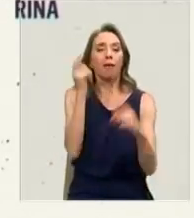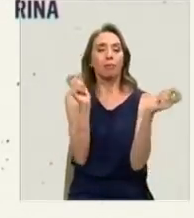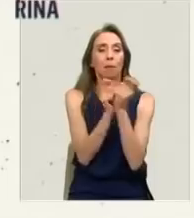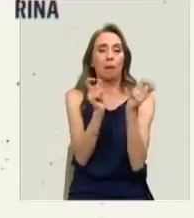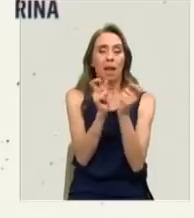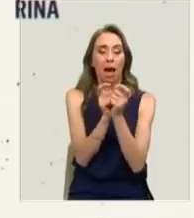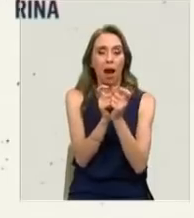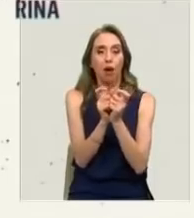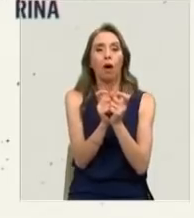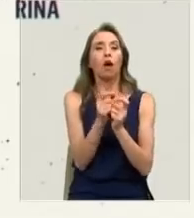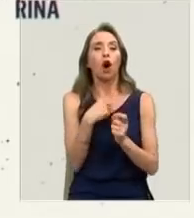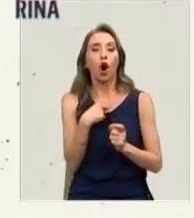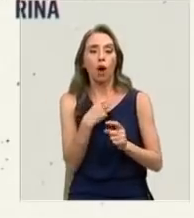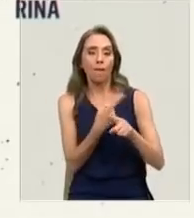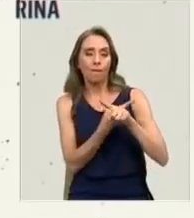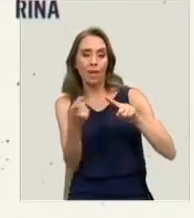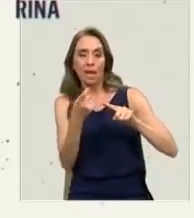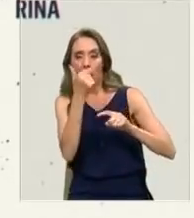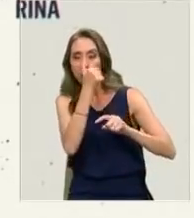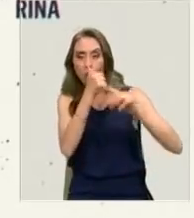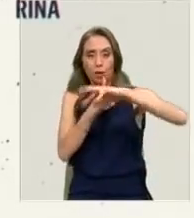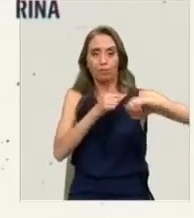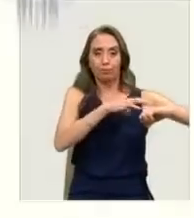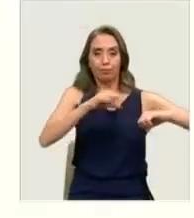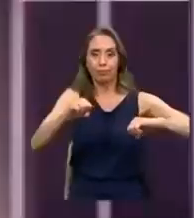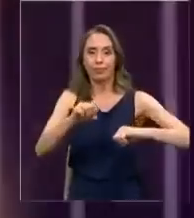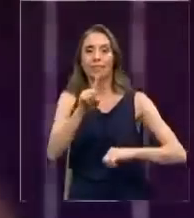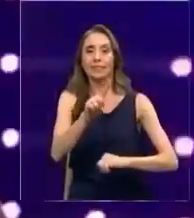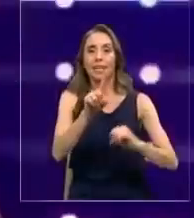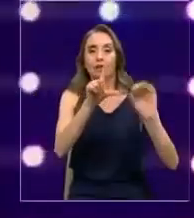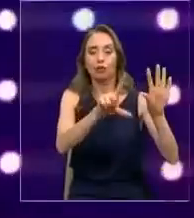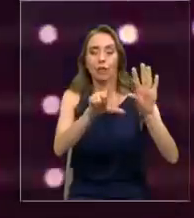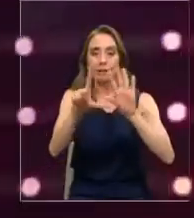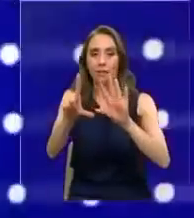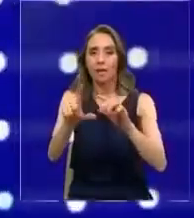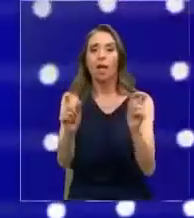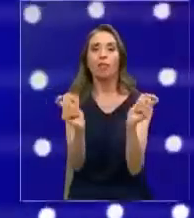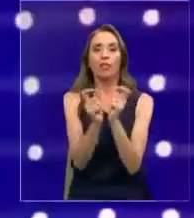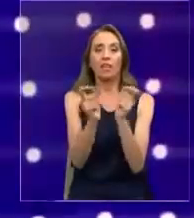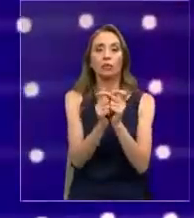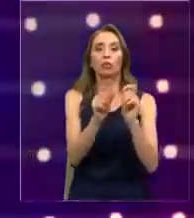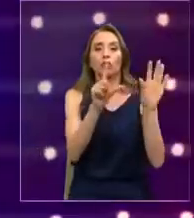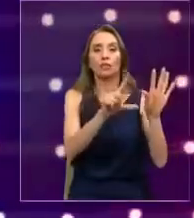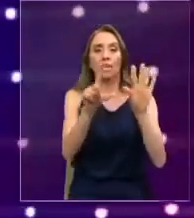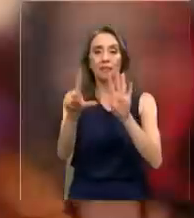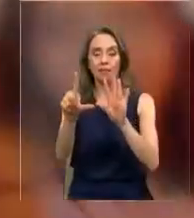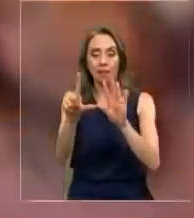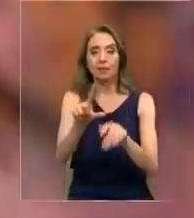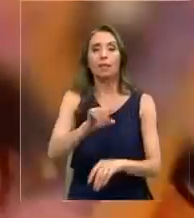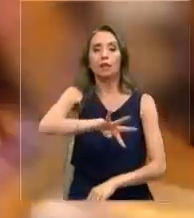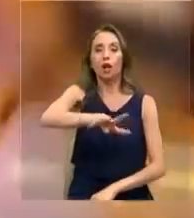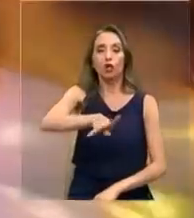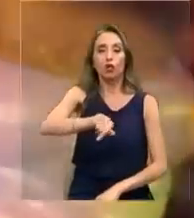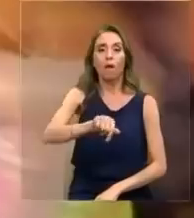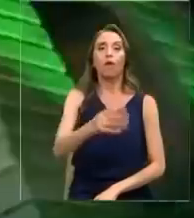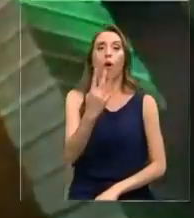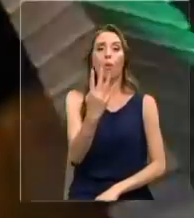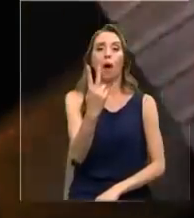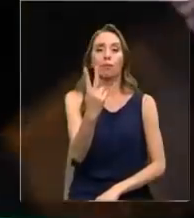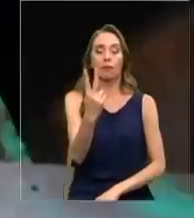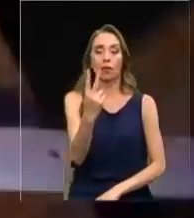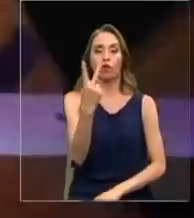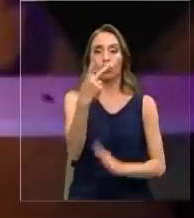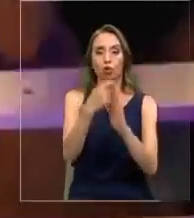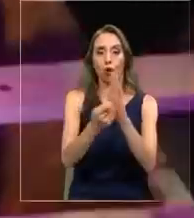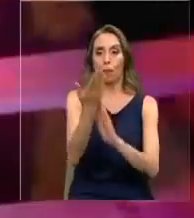anteriores, conocidas como ajustes de cuentas, 167. Por discusiones, 77. Y por robo, 42. De hecho, hace